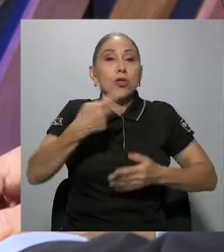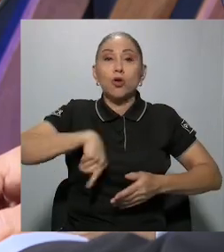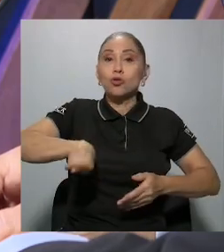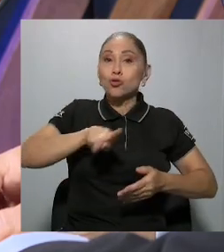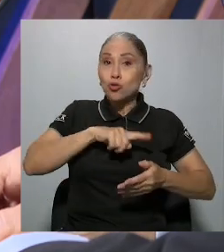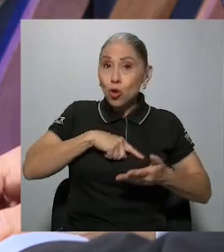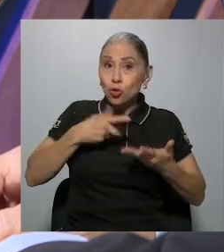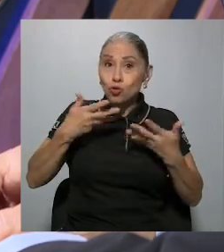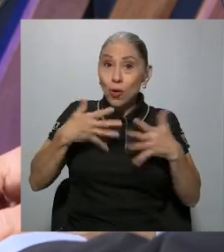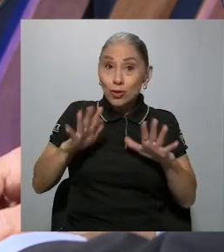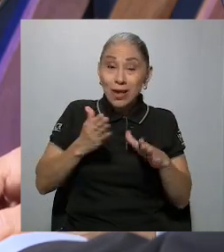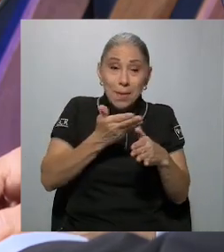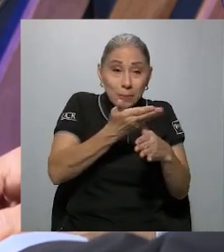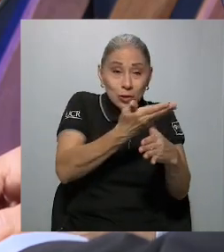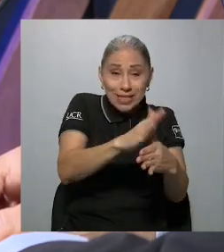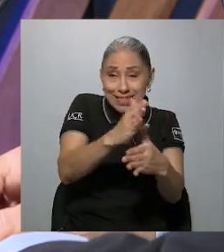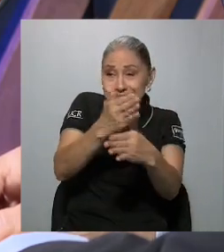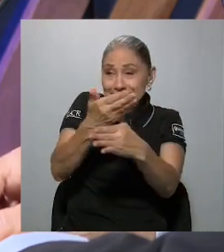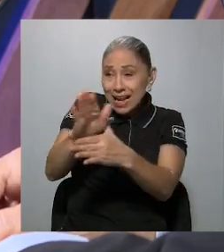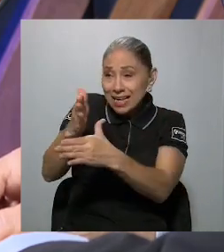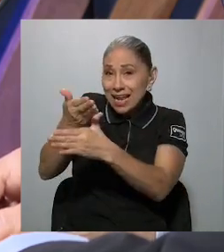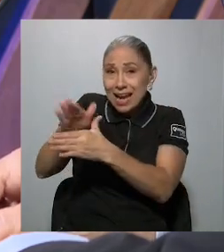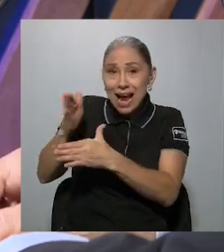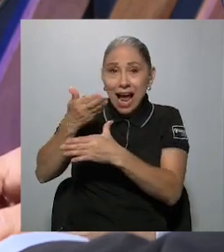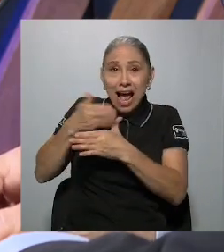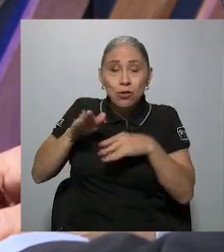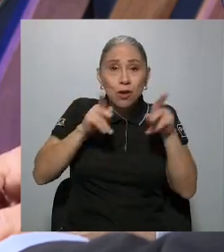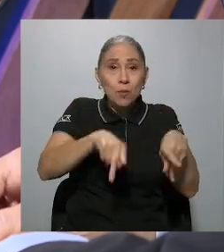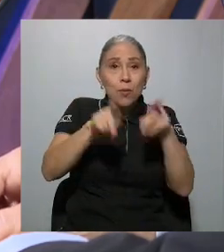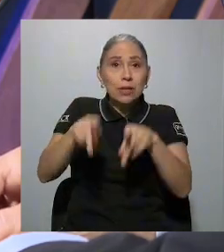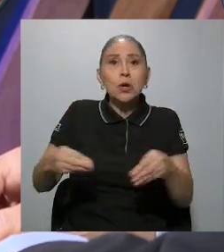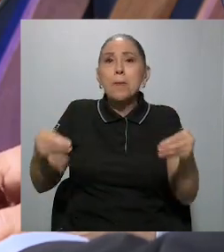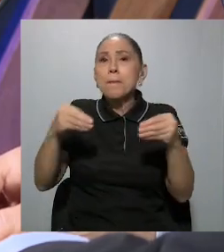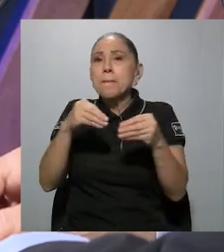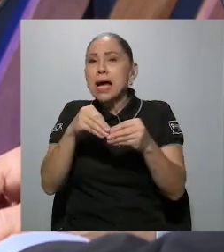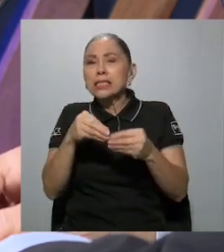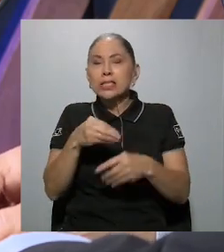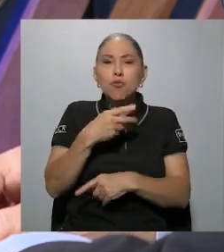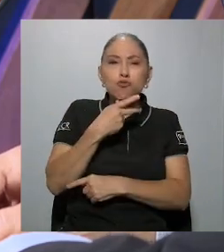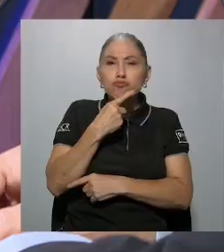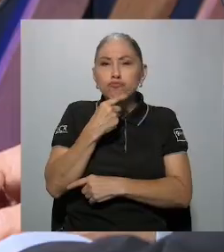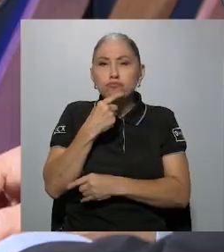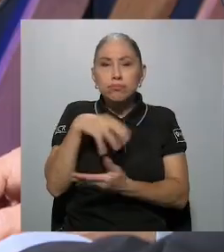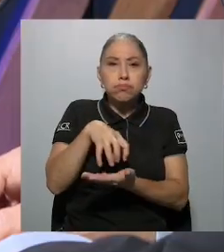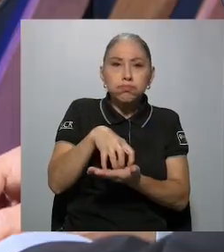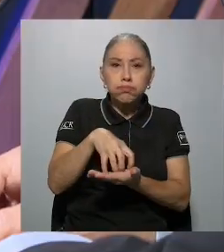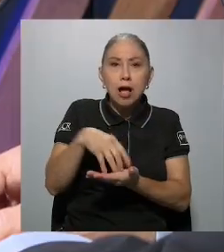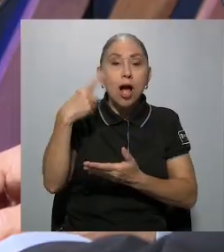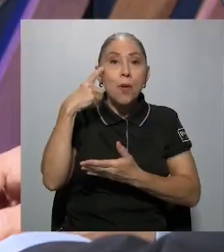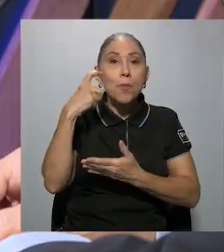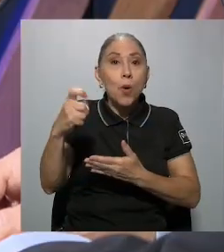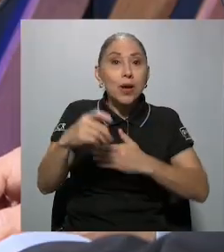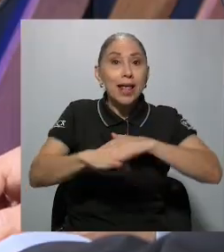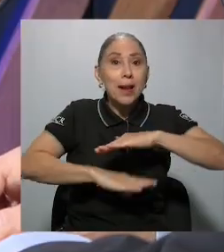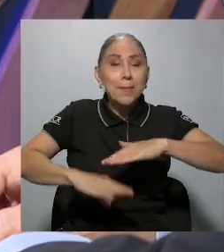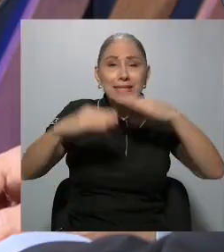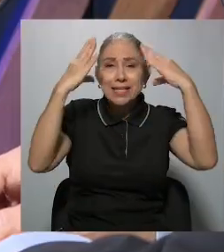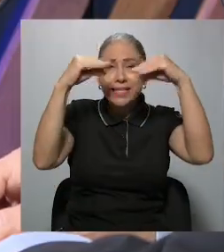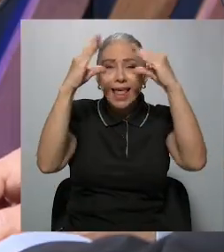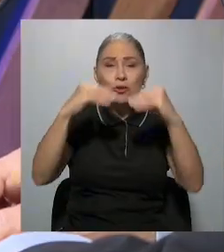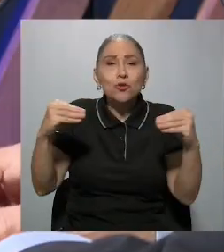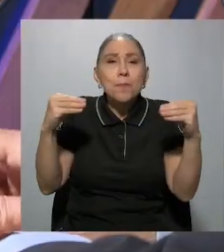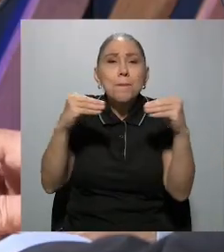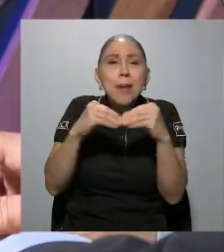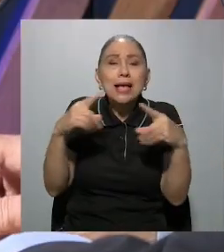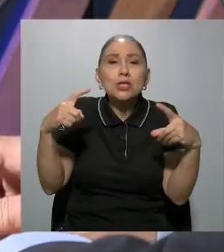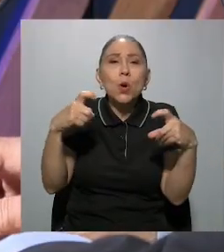nosotros vamos desagregando la población, hay mayor incertidumbre, porque las fuentes de datos se